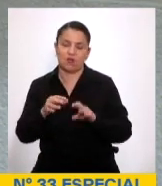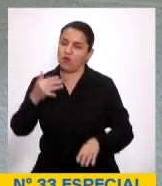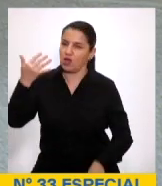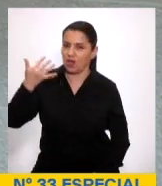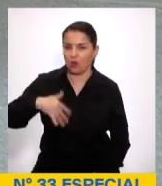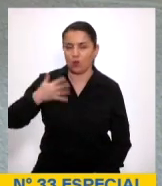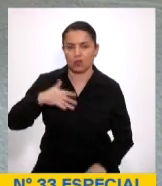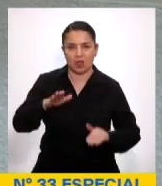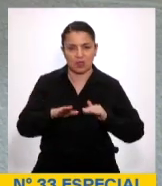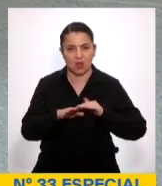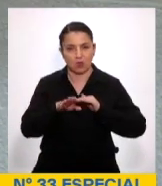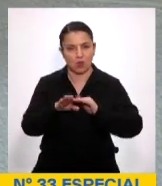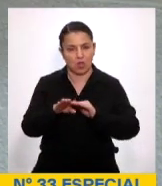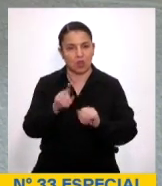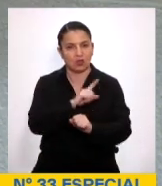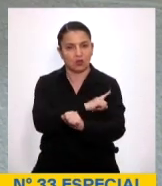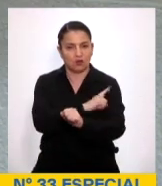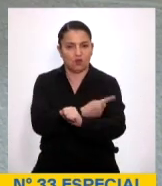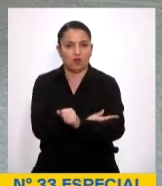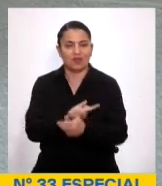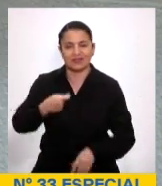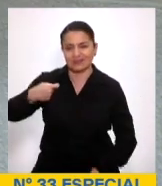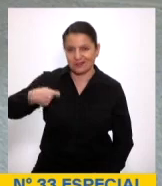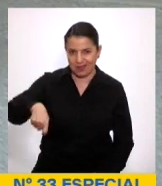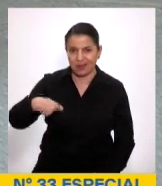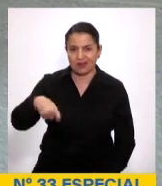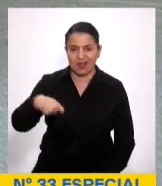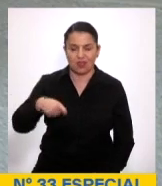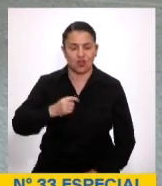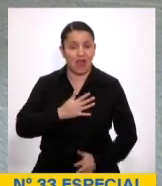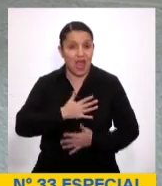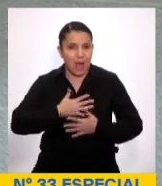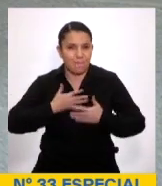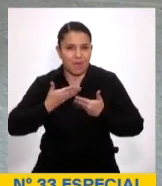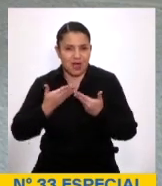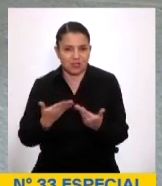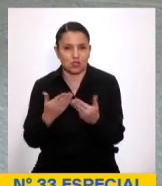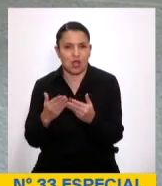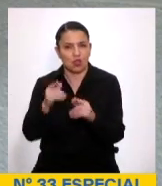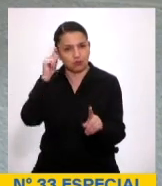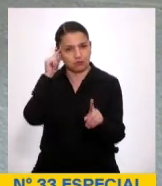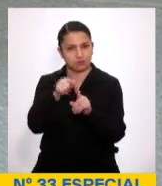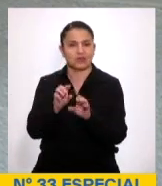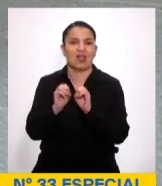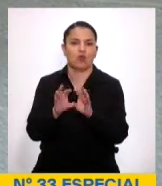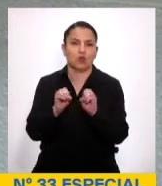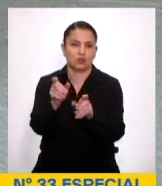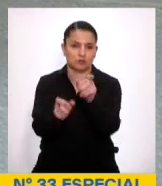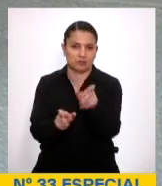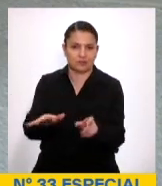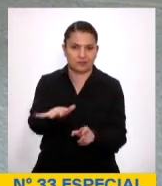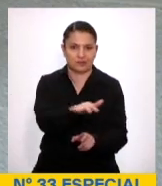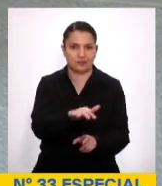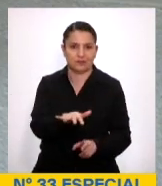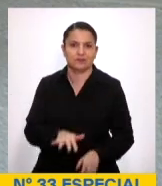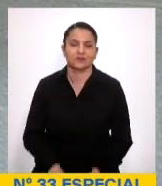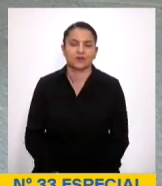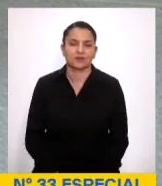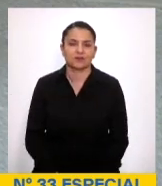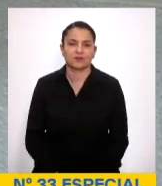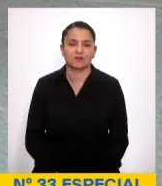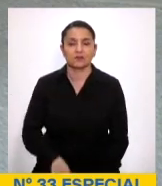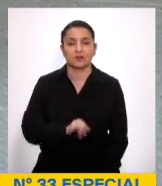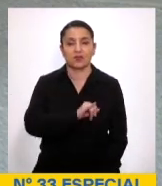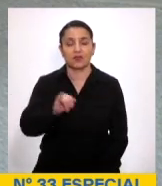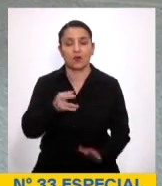impulsado con fuerza por senadores apasionados por la educación del pueblo luego vendría la